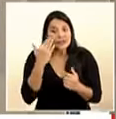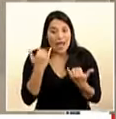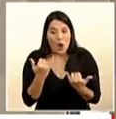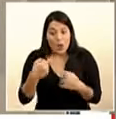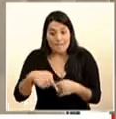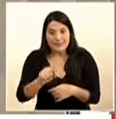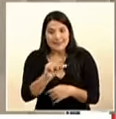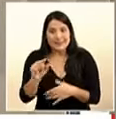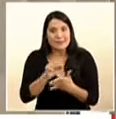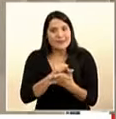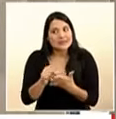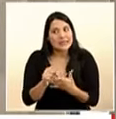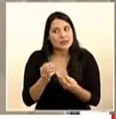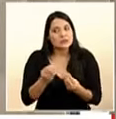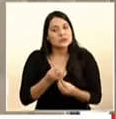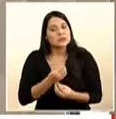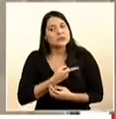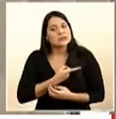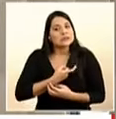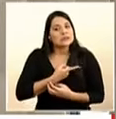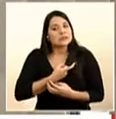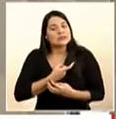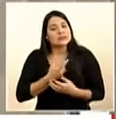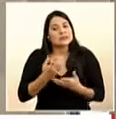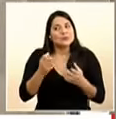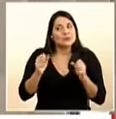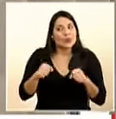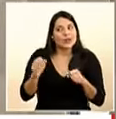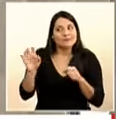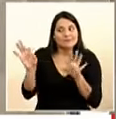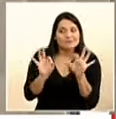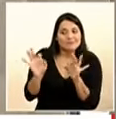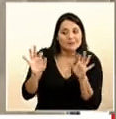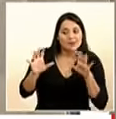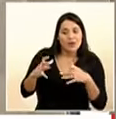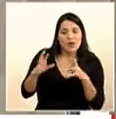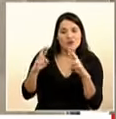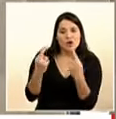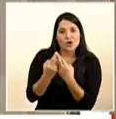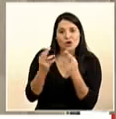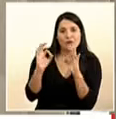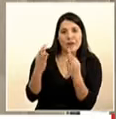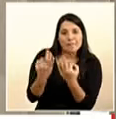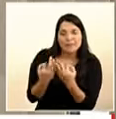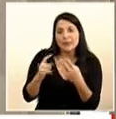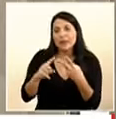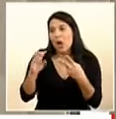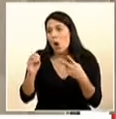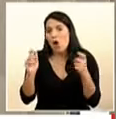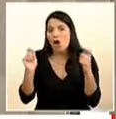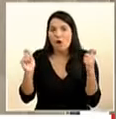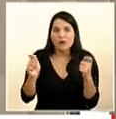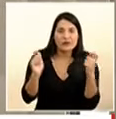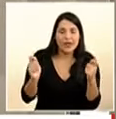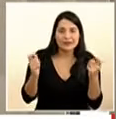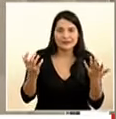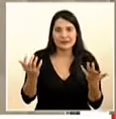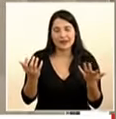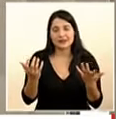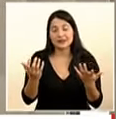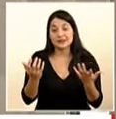santa nos vamos a ver muy tentados a hacer reuniones familiares o a cervera hasta algún tipo eventualmente de fiesta y se puede decir así